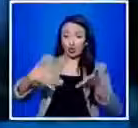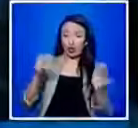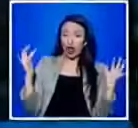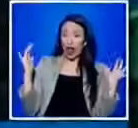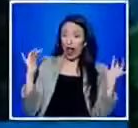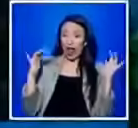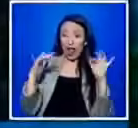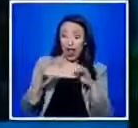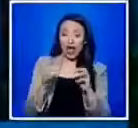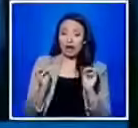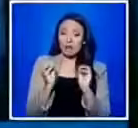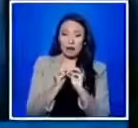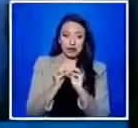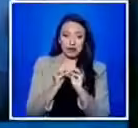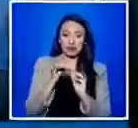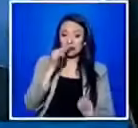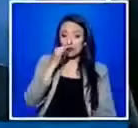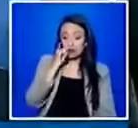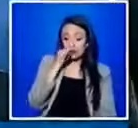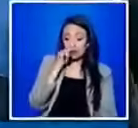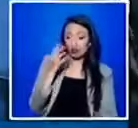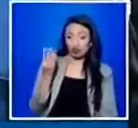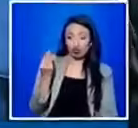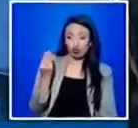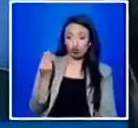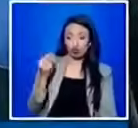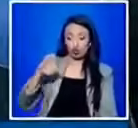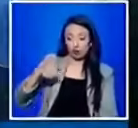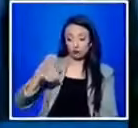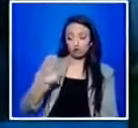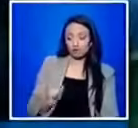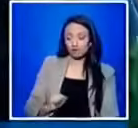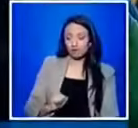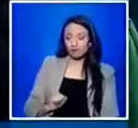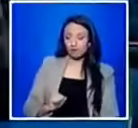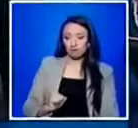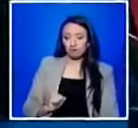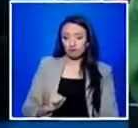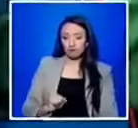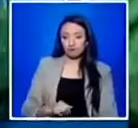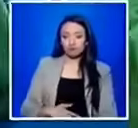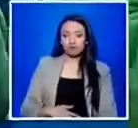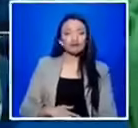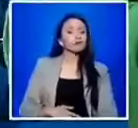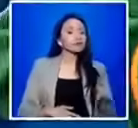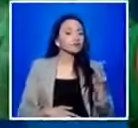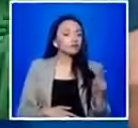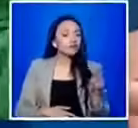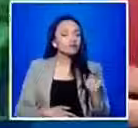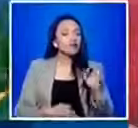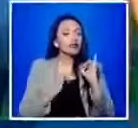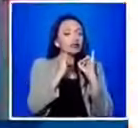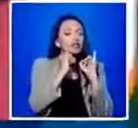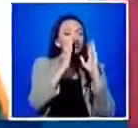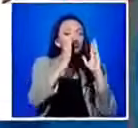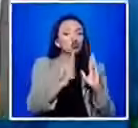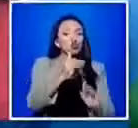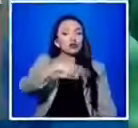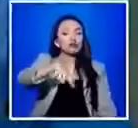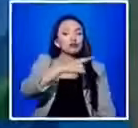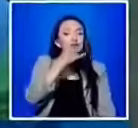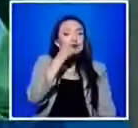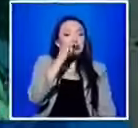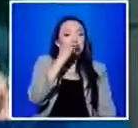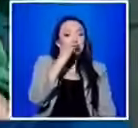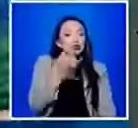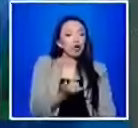de estudiantes igual, hay bastante demanda para nuestra institución educativa. ¿Cuáles son las instrucciones para los niños en este día